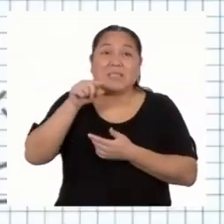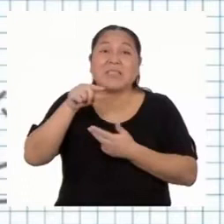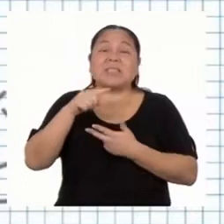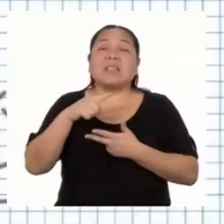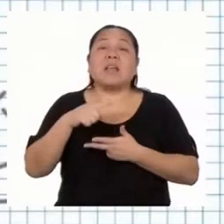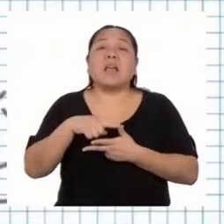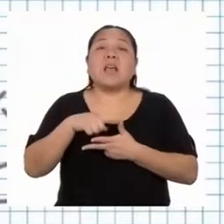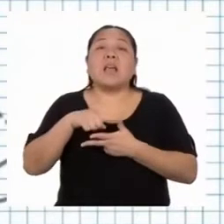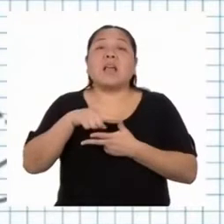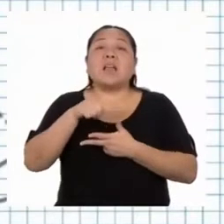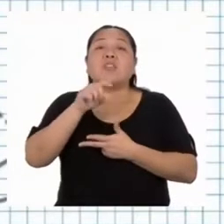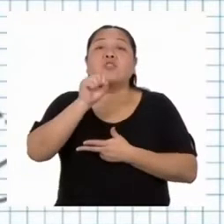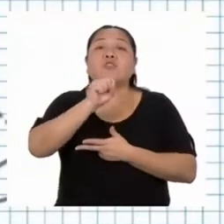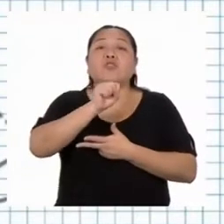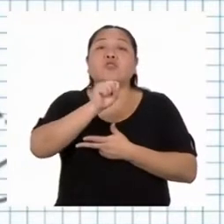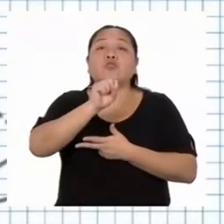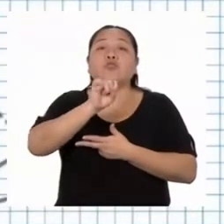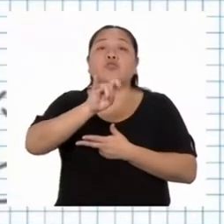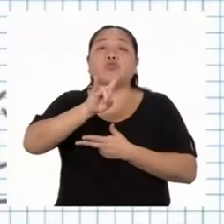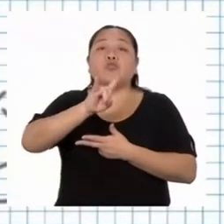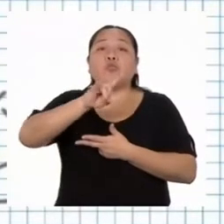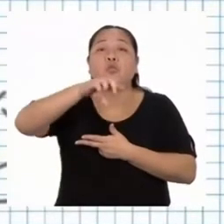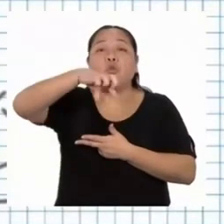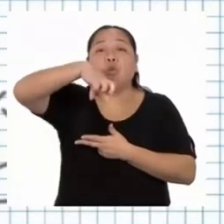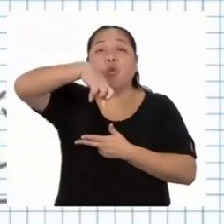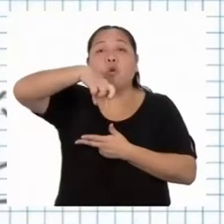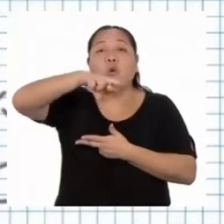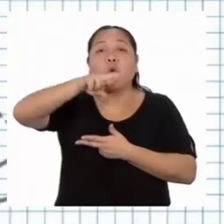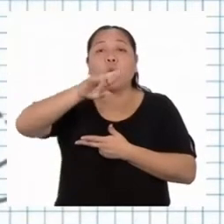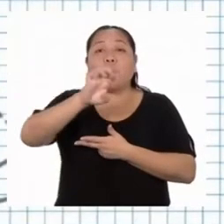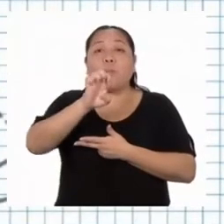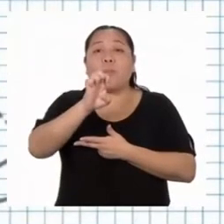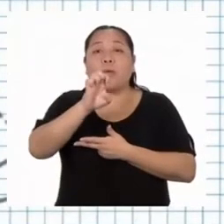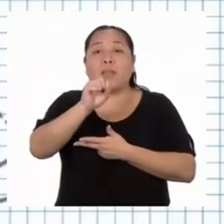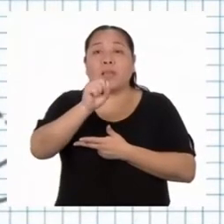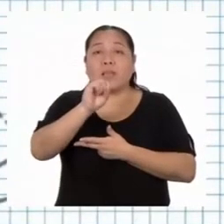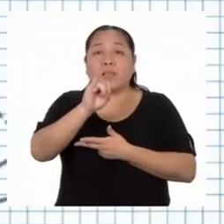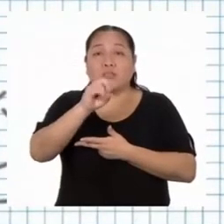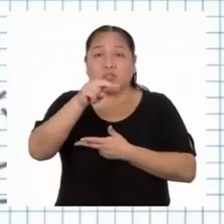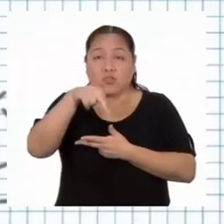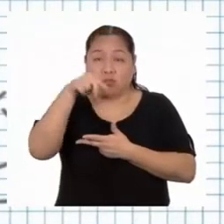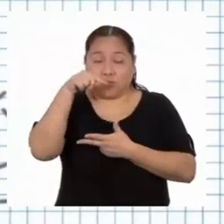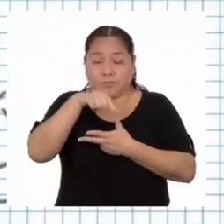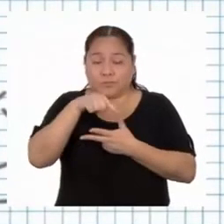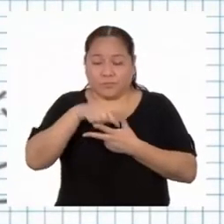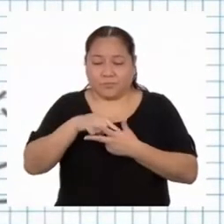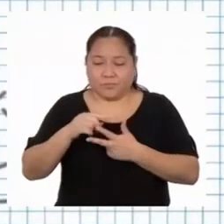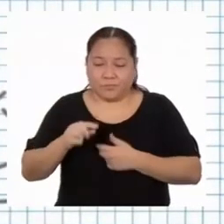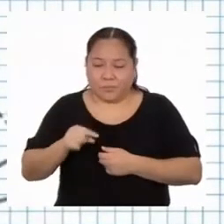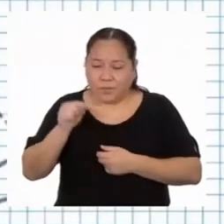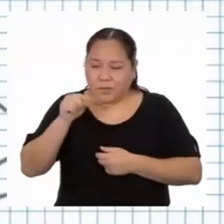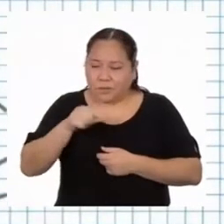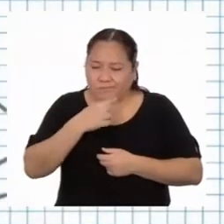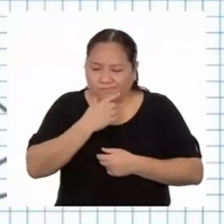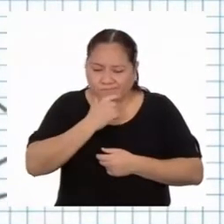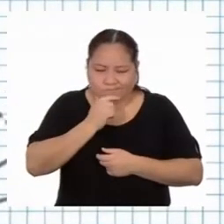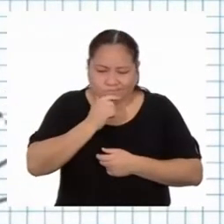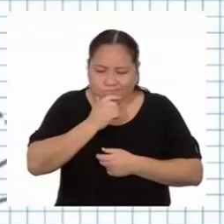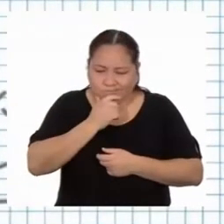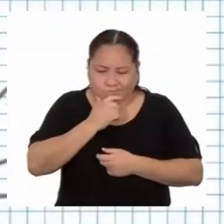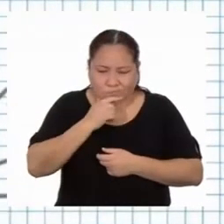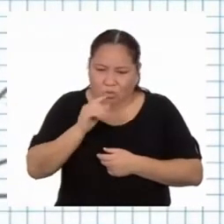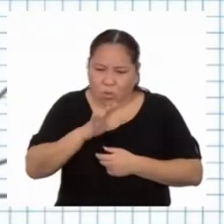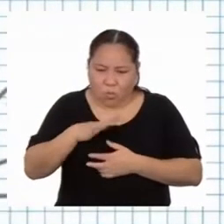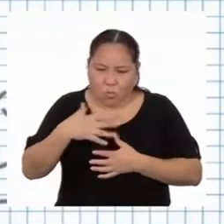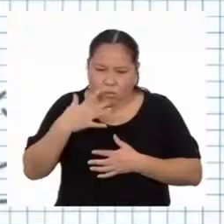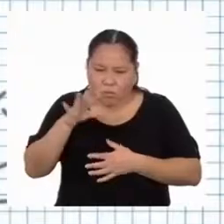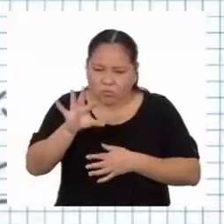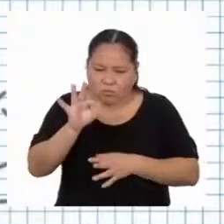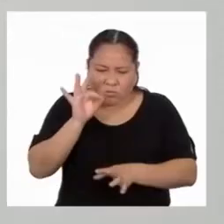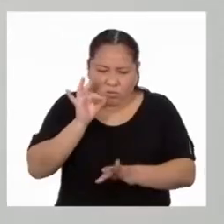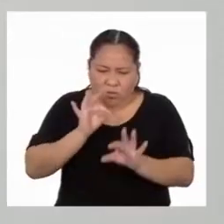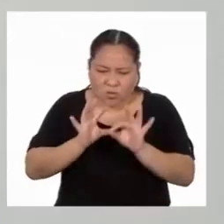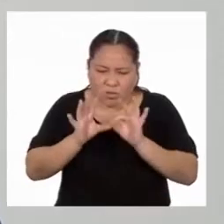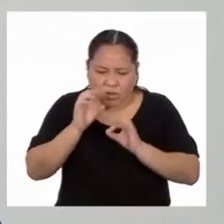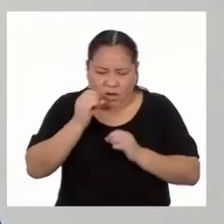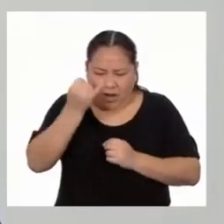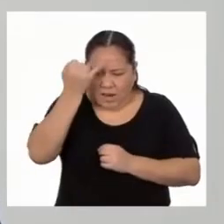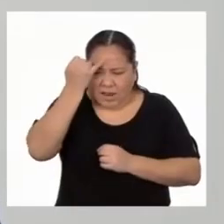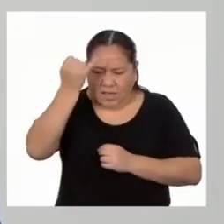supresión. Después, si la macroregla de supresión no ayuda a extraer la idea